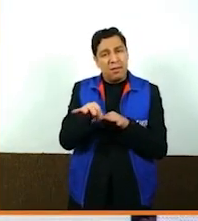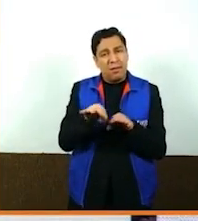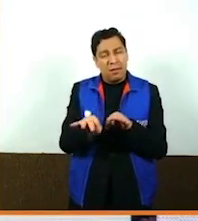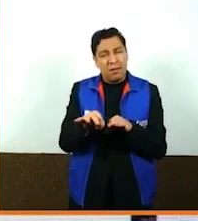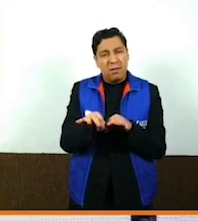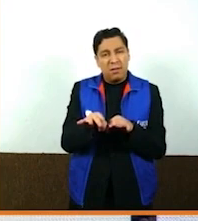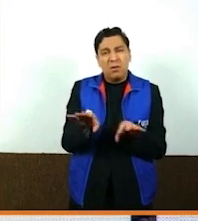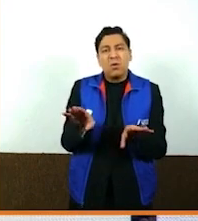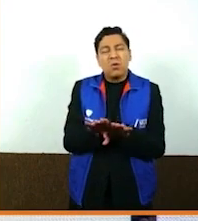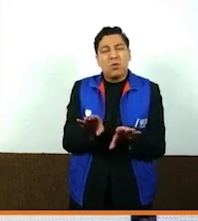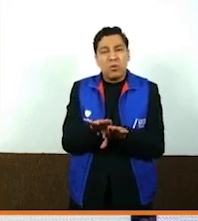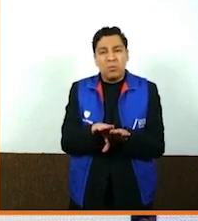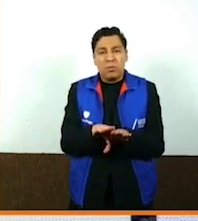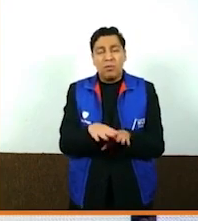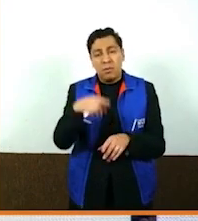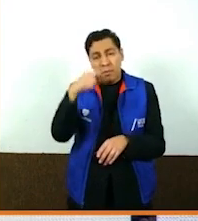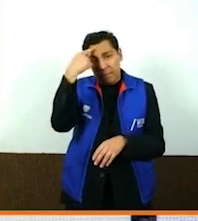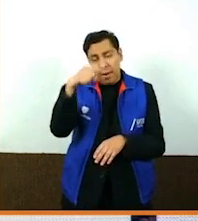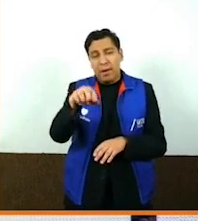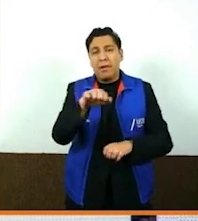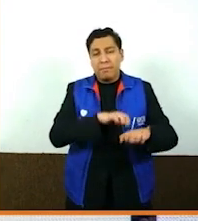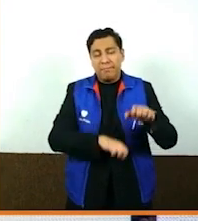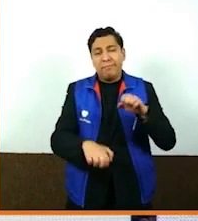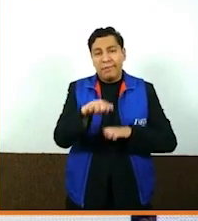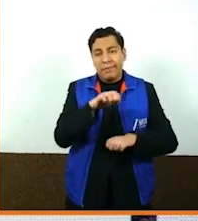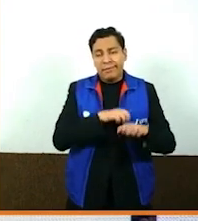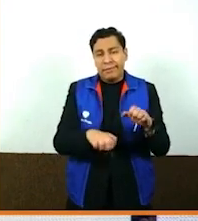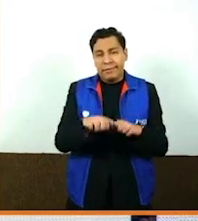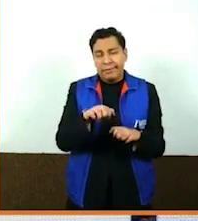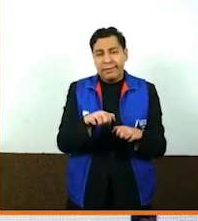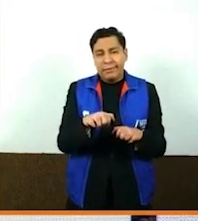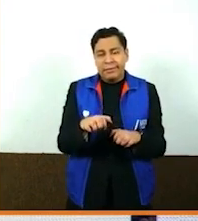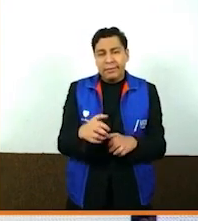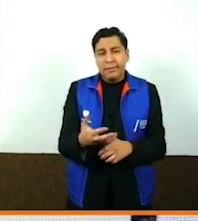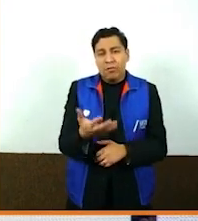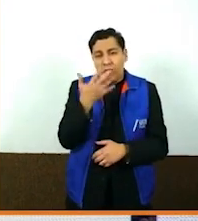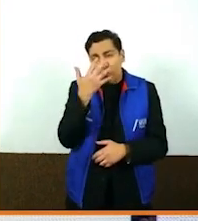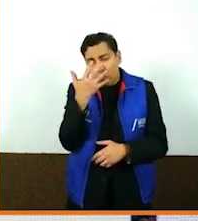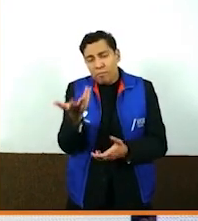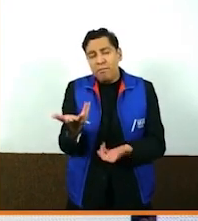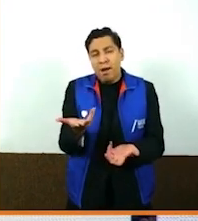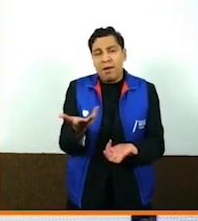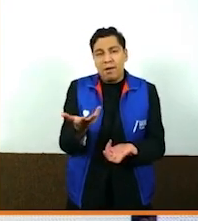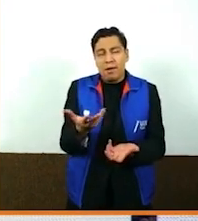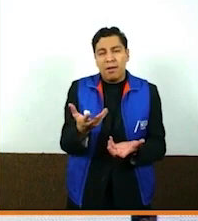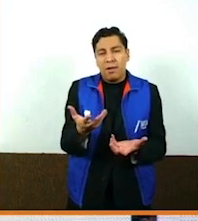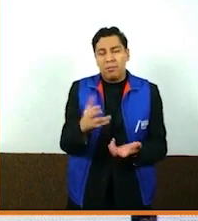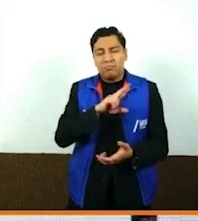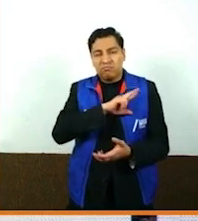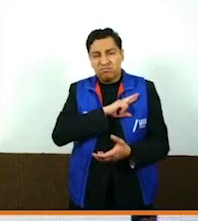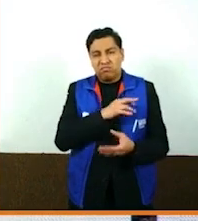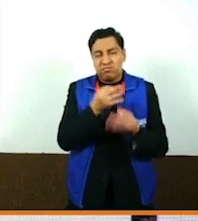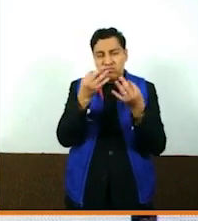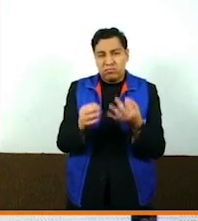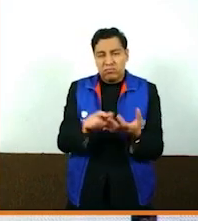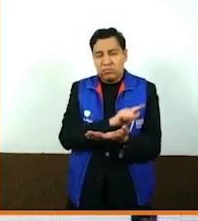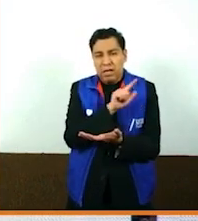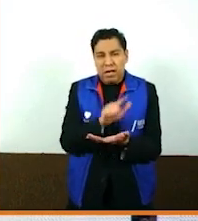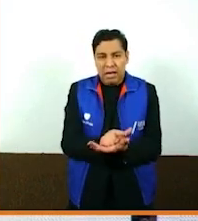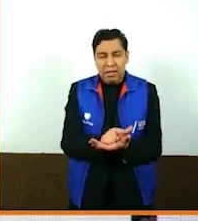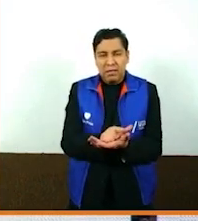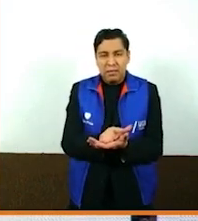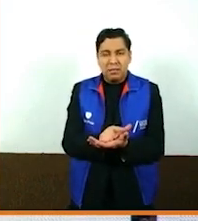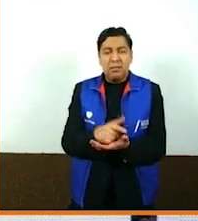hace indirectamente para las empresas formales, ¿no? Eso está en las cadenas de valor. Sabemos